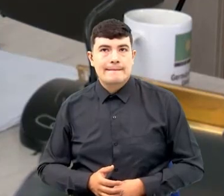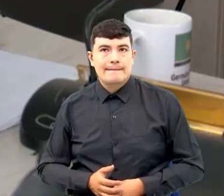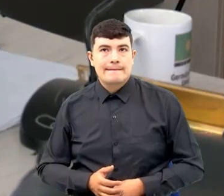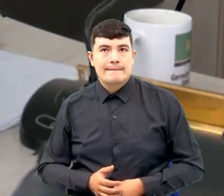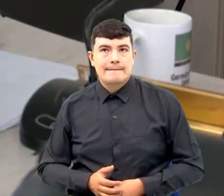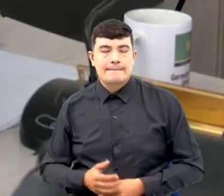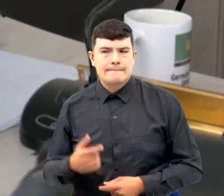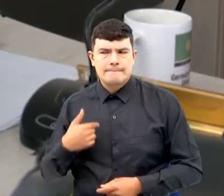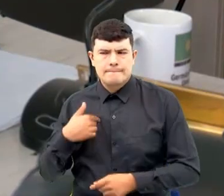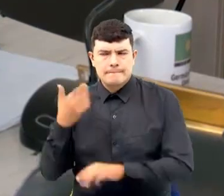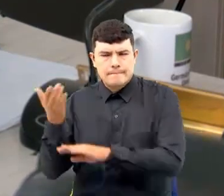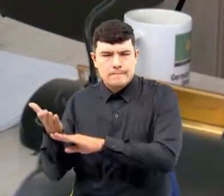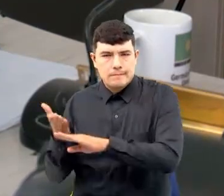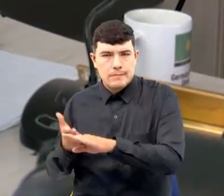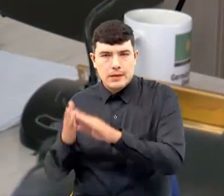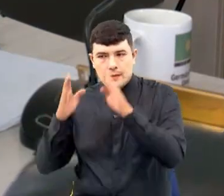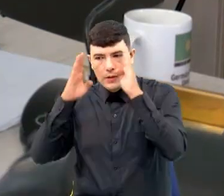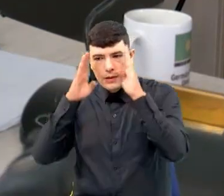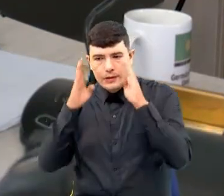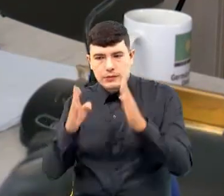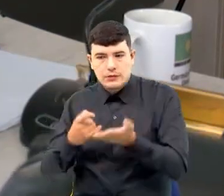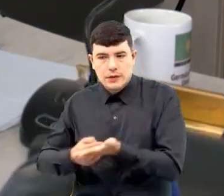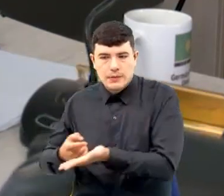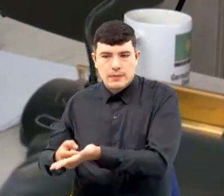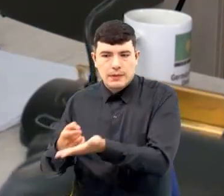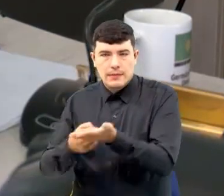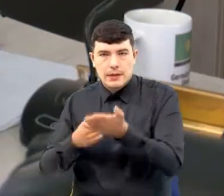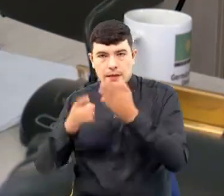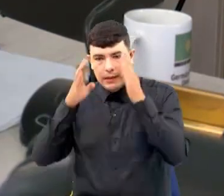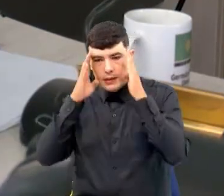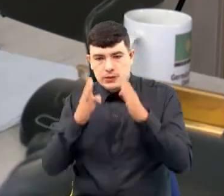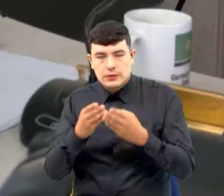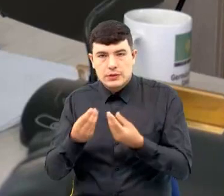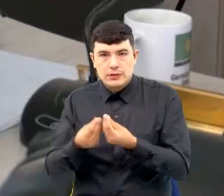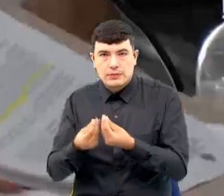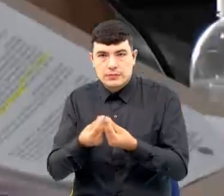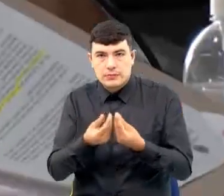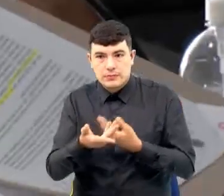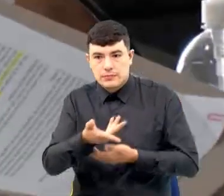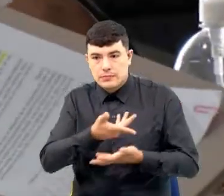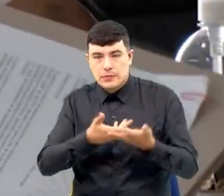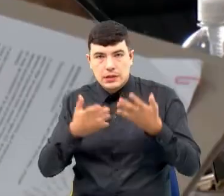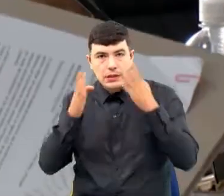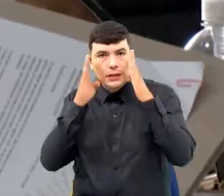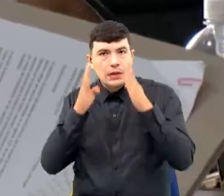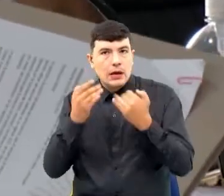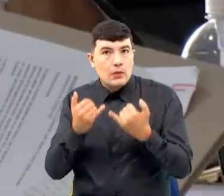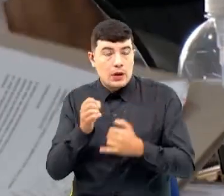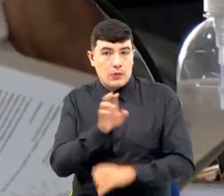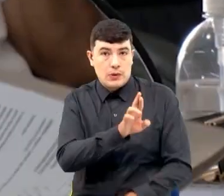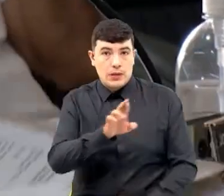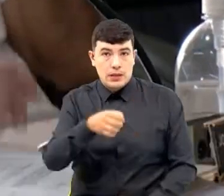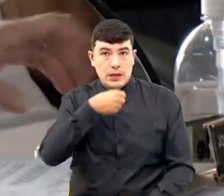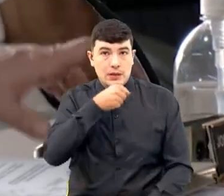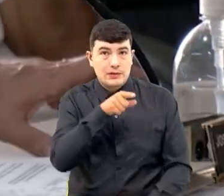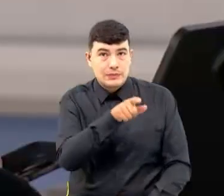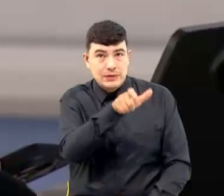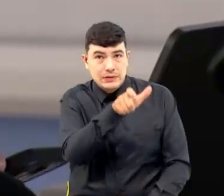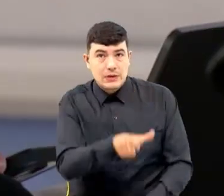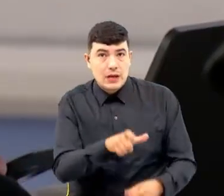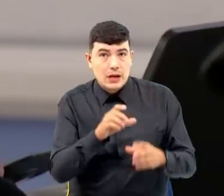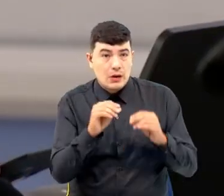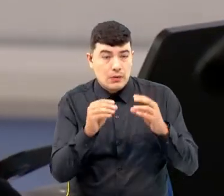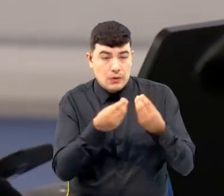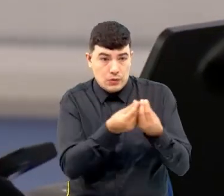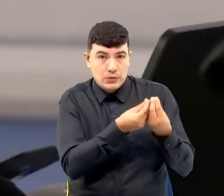tenga presente esto y en mi parte haya mayor atención judicial. Oriente Noticias habló con el concejal señalado y